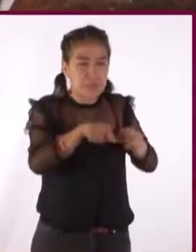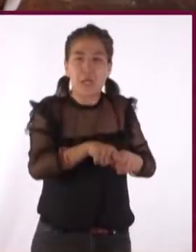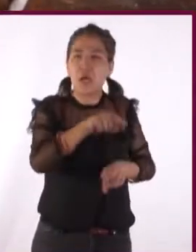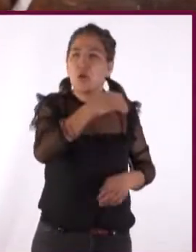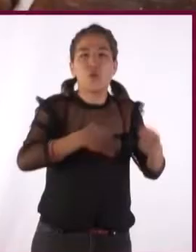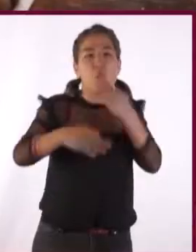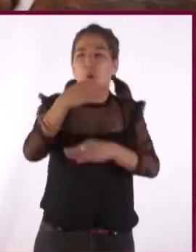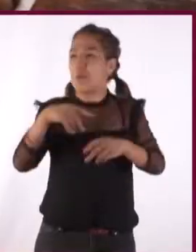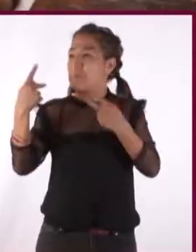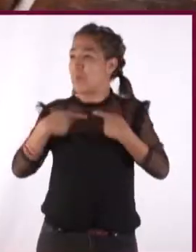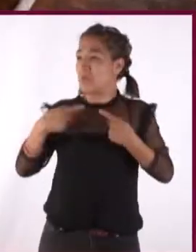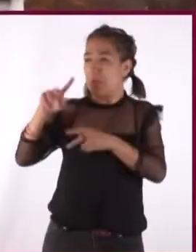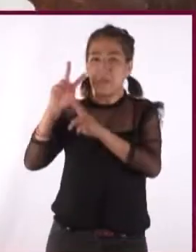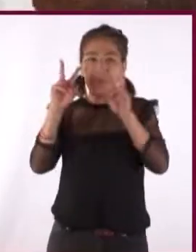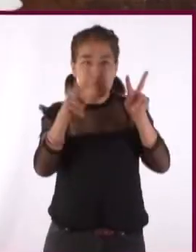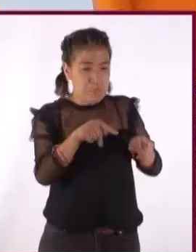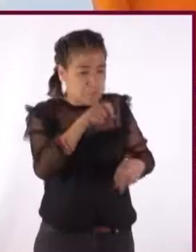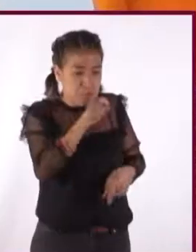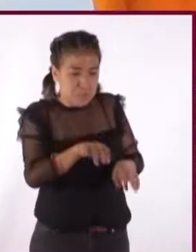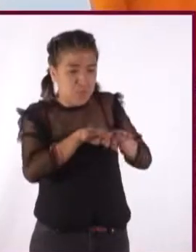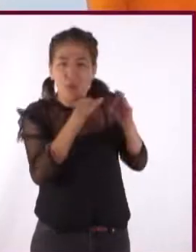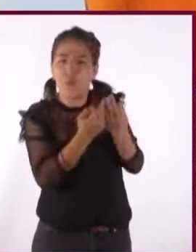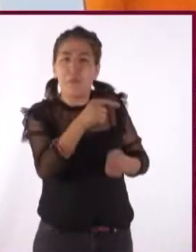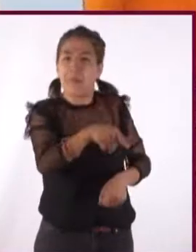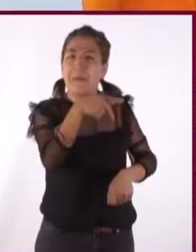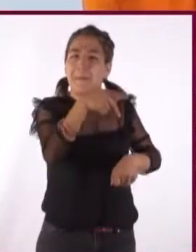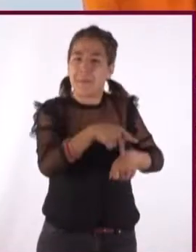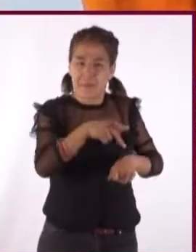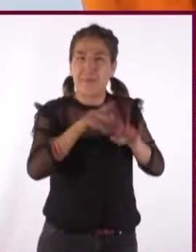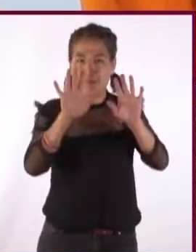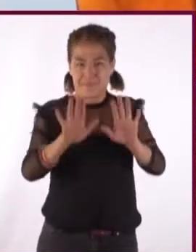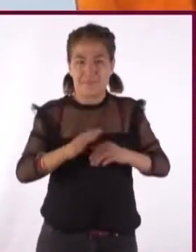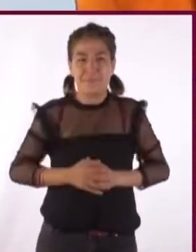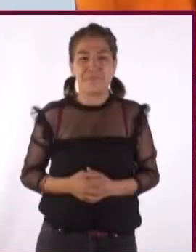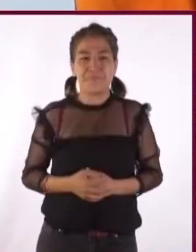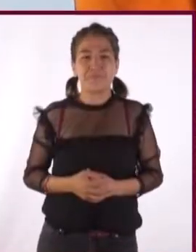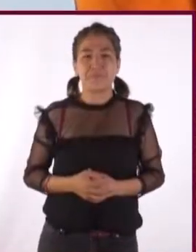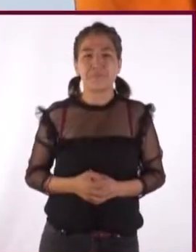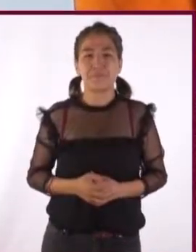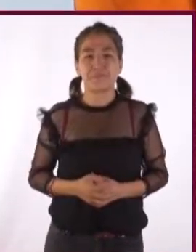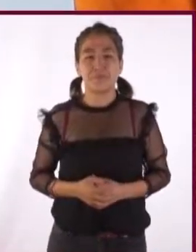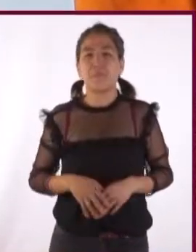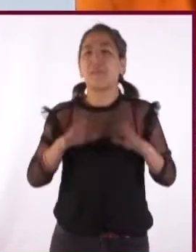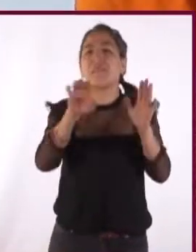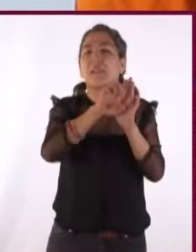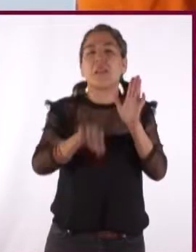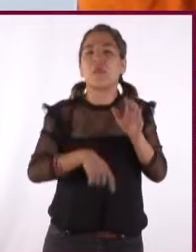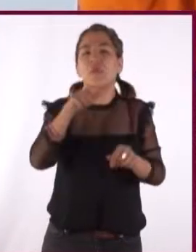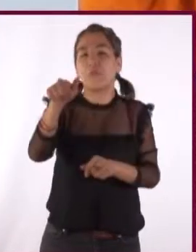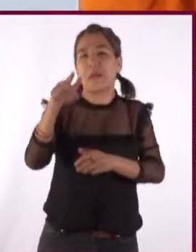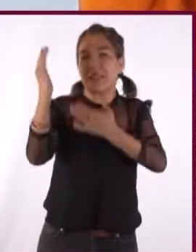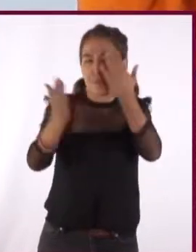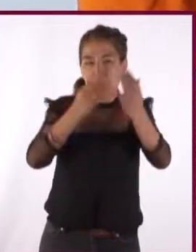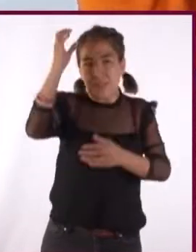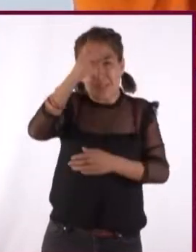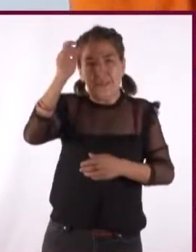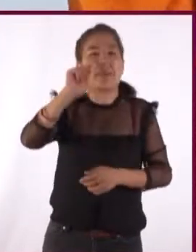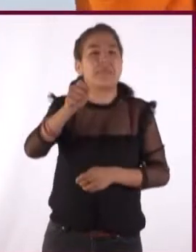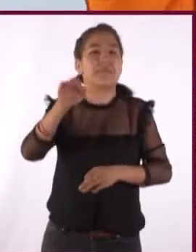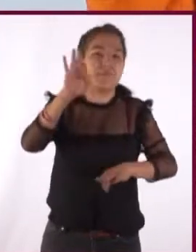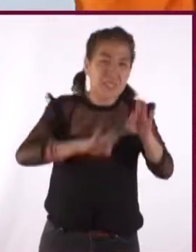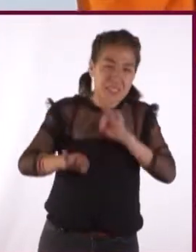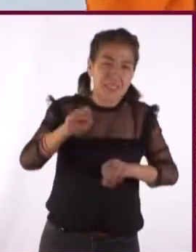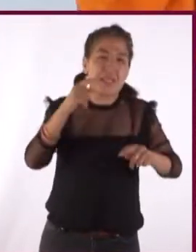prácticamente para todas las culturas, para todo el mundo, en todo el tiempo y en todo el espacio, ¿no? Y que es, por ejemplo, lo que estudian las ciencias como